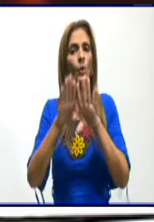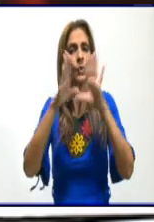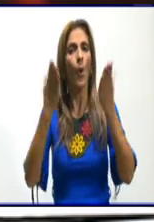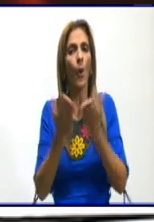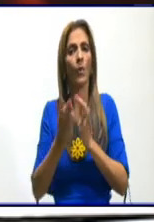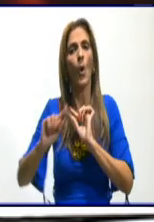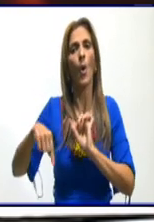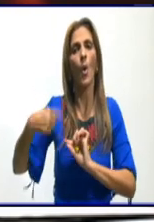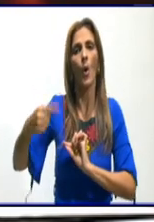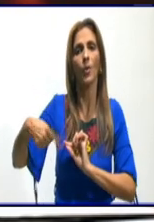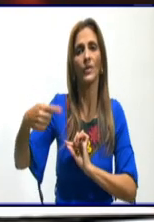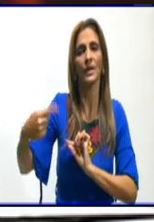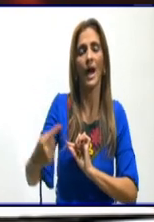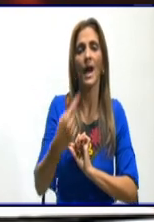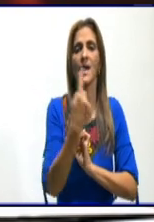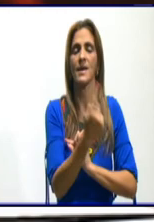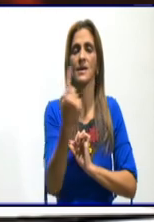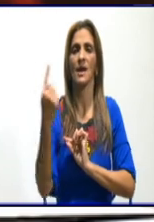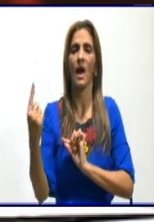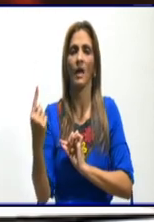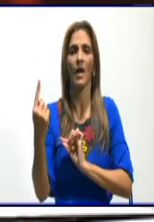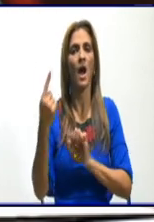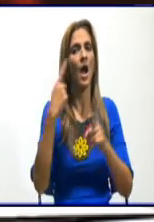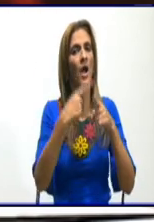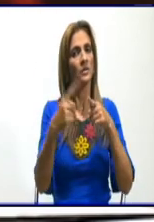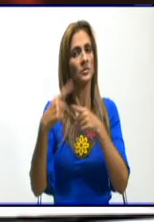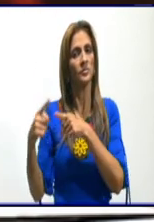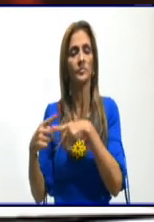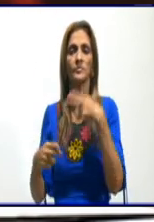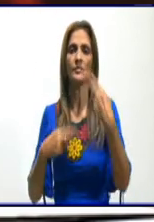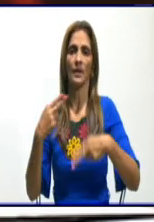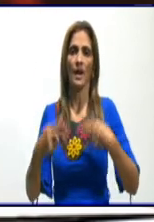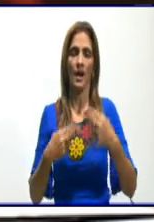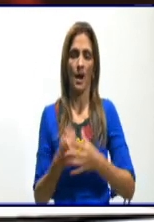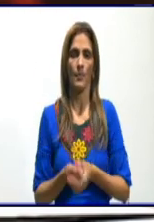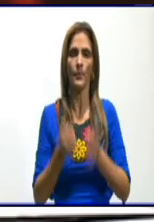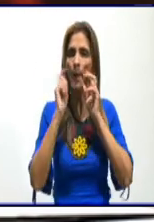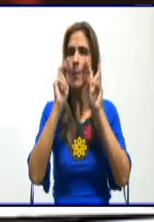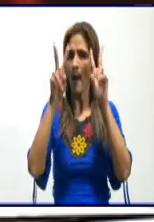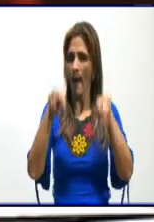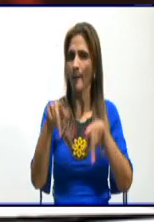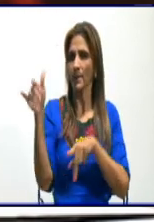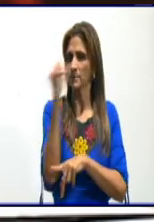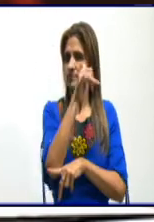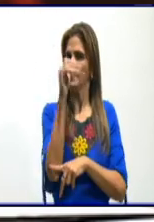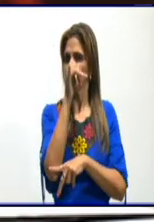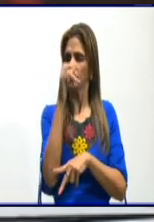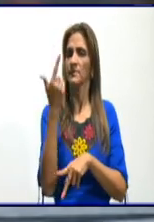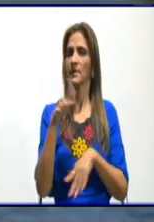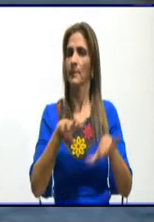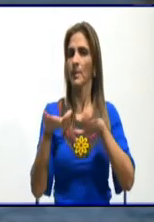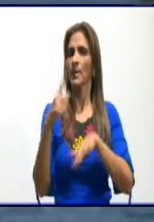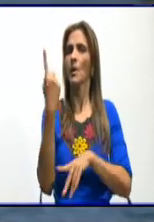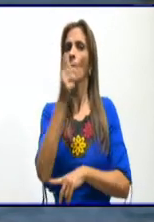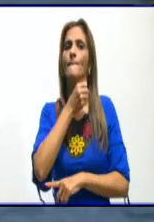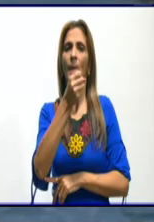en cada uno de nuestros actos veamos el siguiente trabajo que ha preparado la periodista lizeth márquez